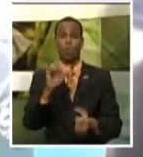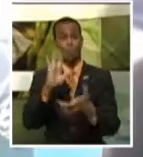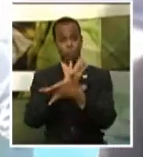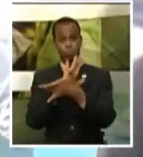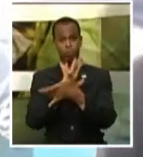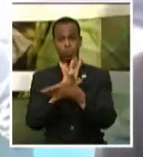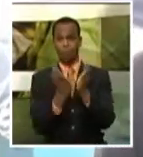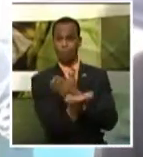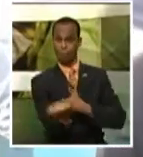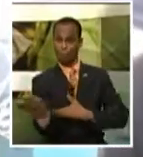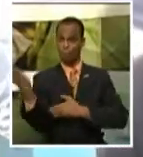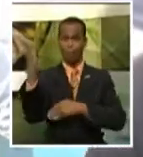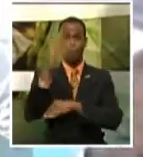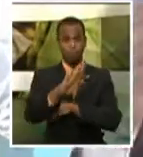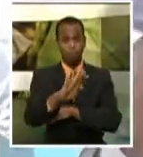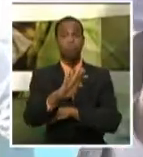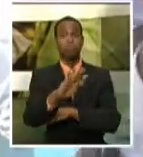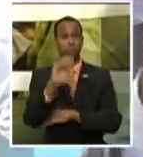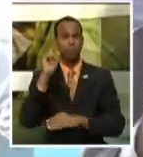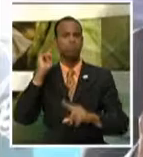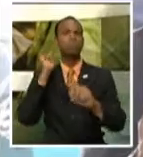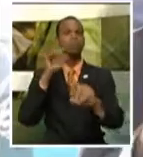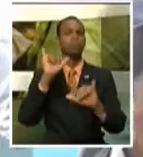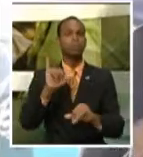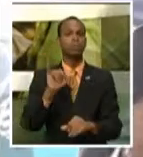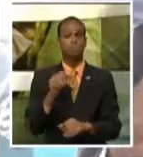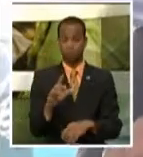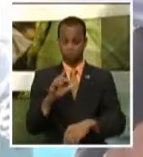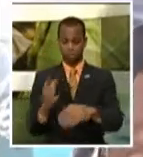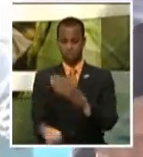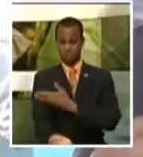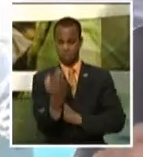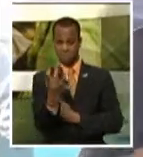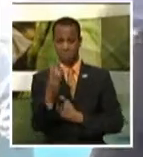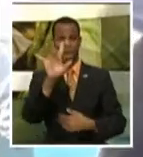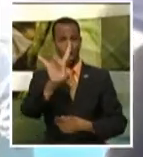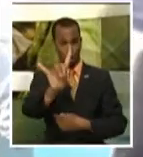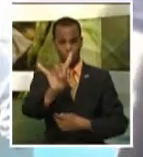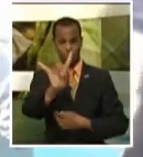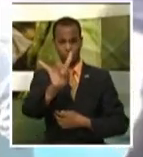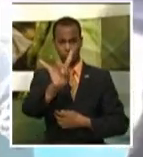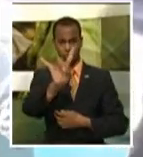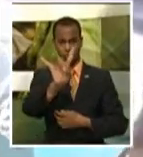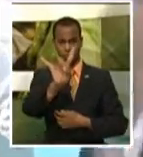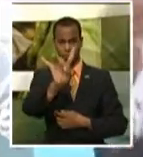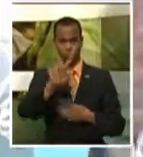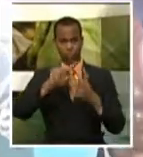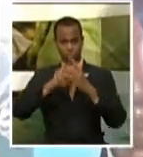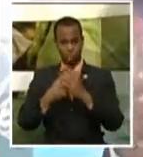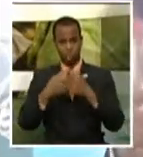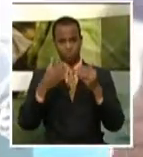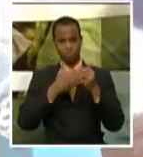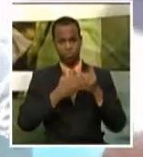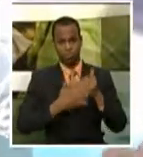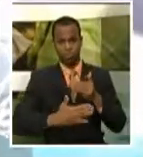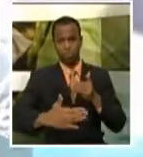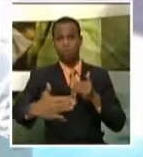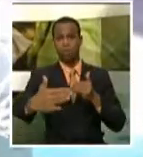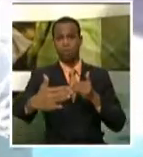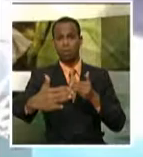problema. Que los niños ingresen a las 8 de la mañana a la escuela, que desayunen en la